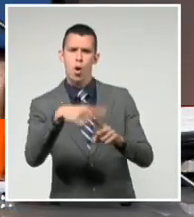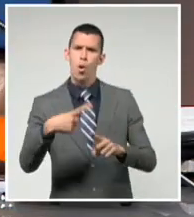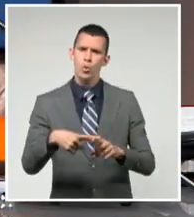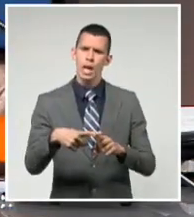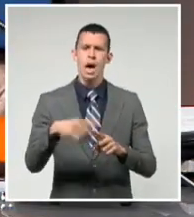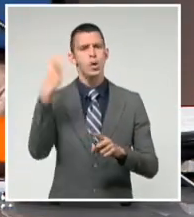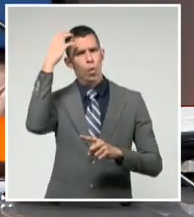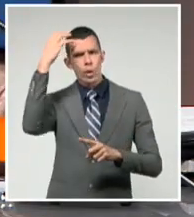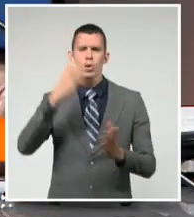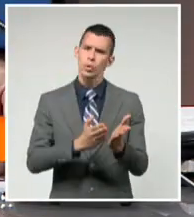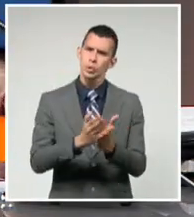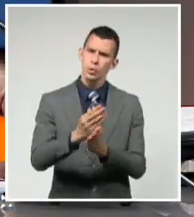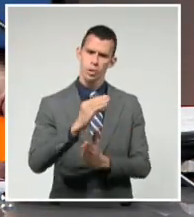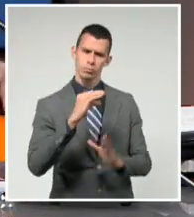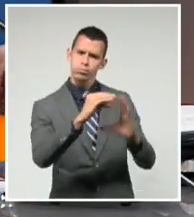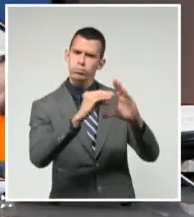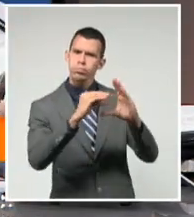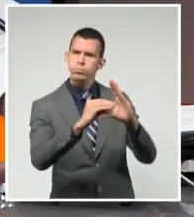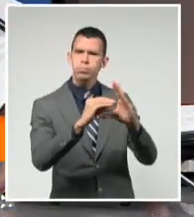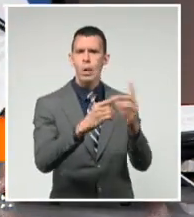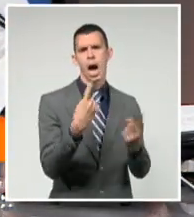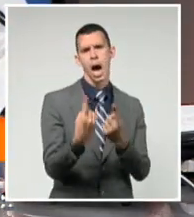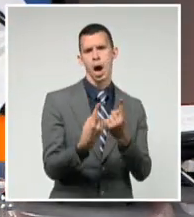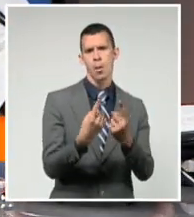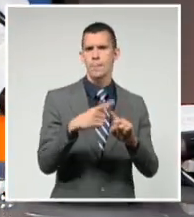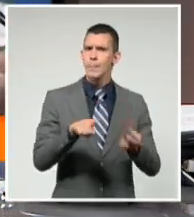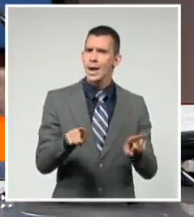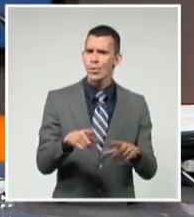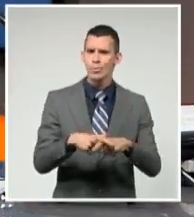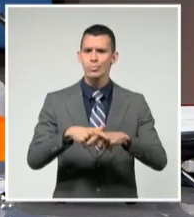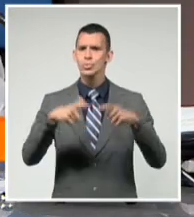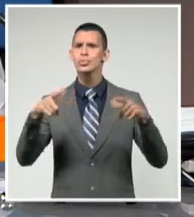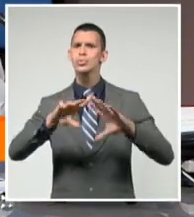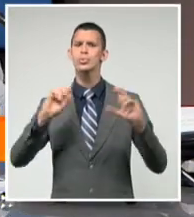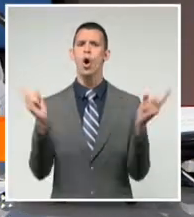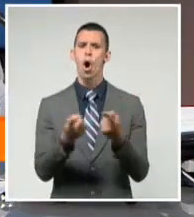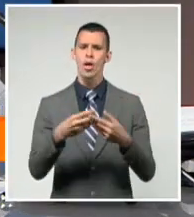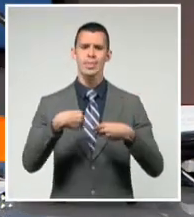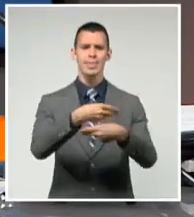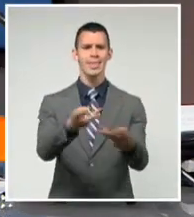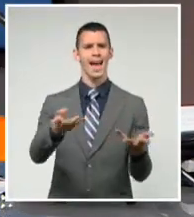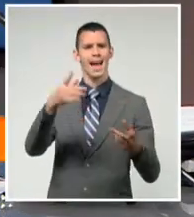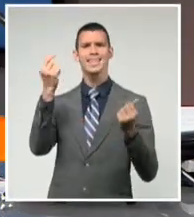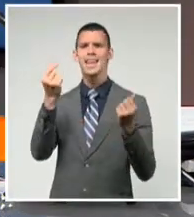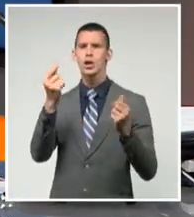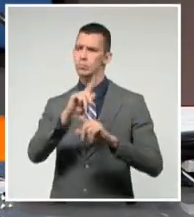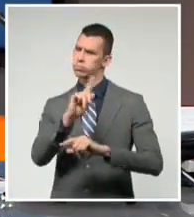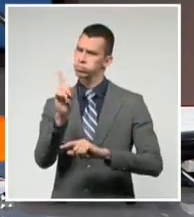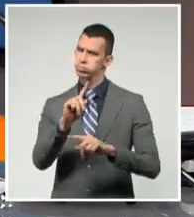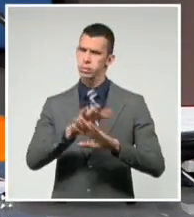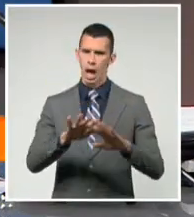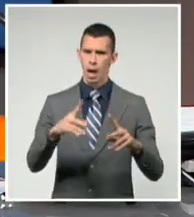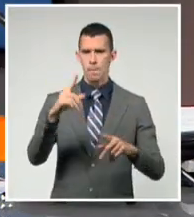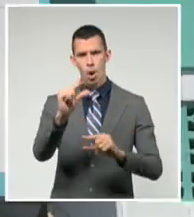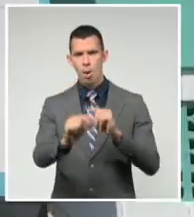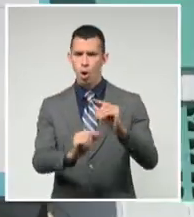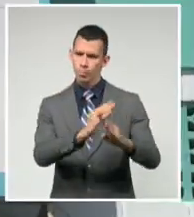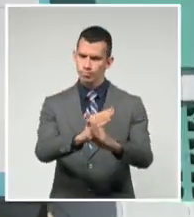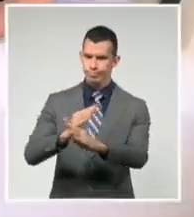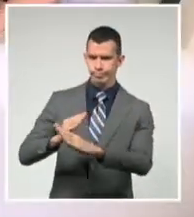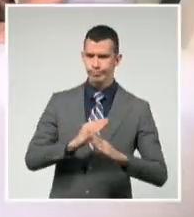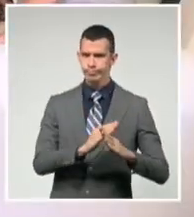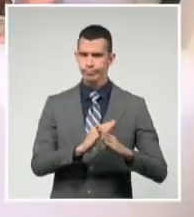informó el marino murillo jorge no se puede olvidar en este sentido que cualquier incremento de precios pone presión en los ingresos de las personas